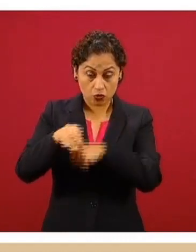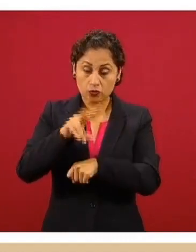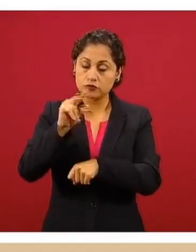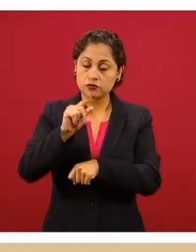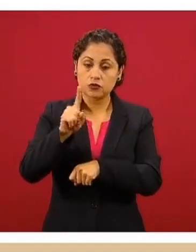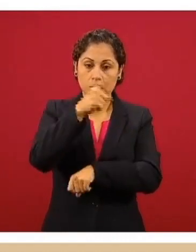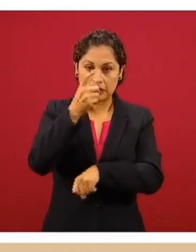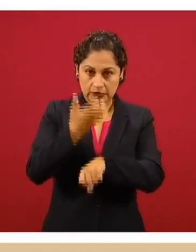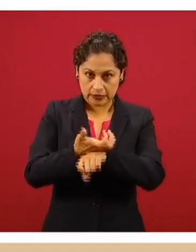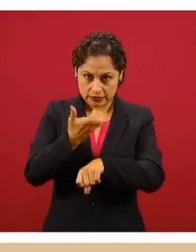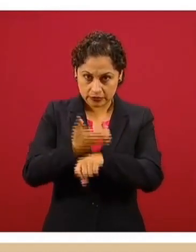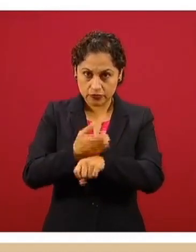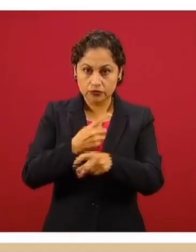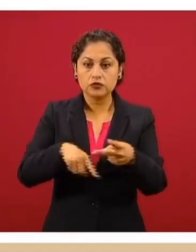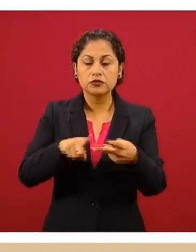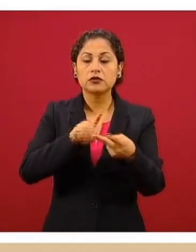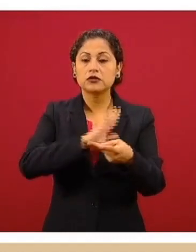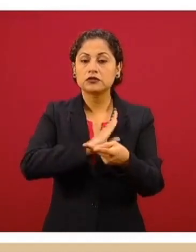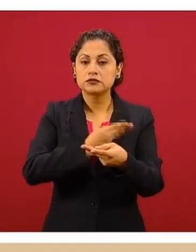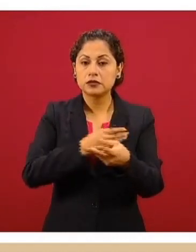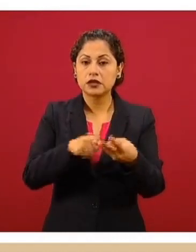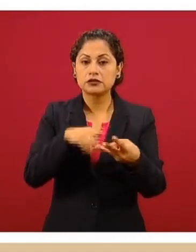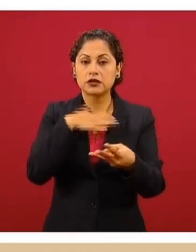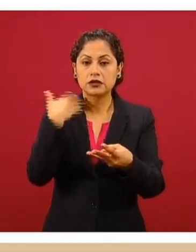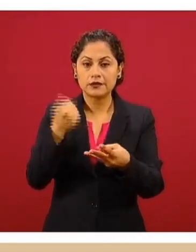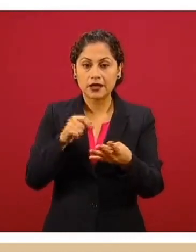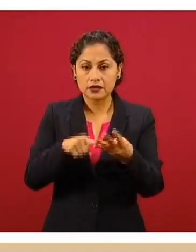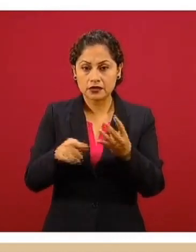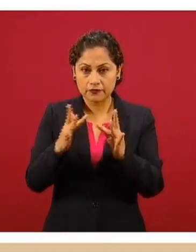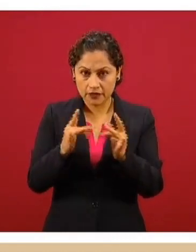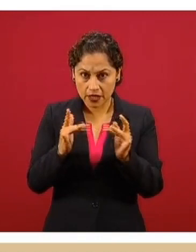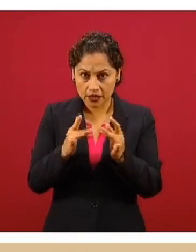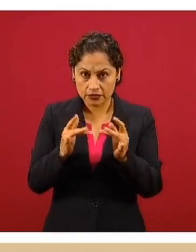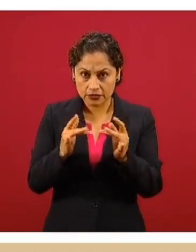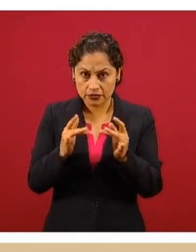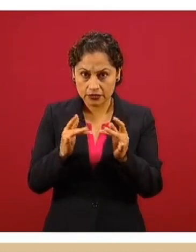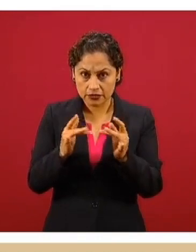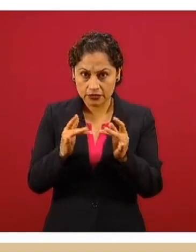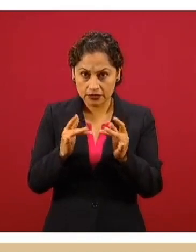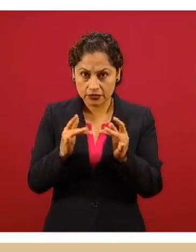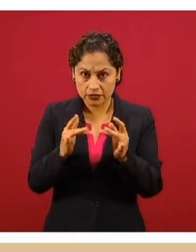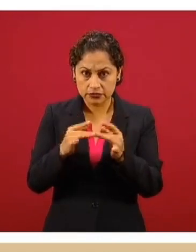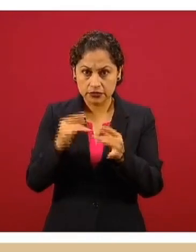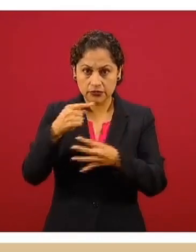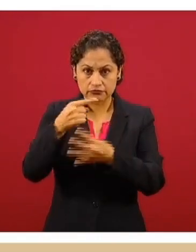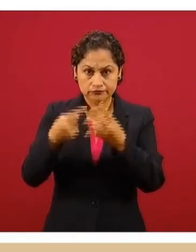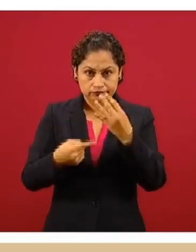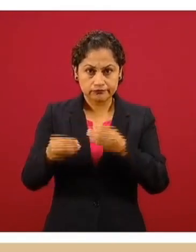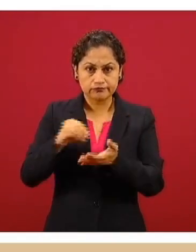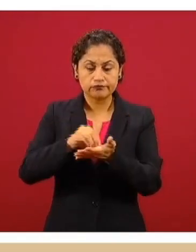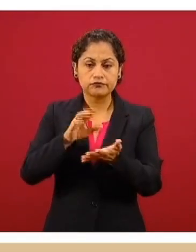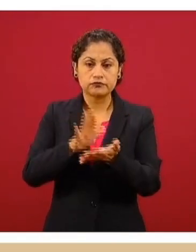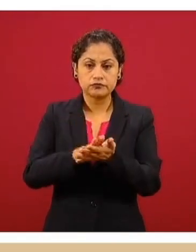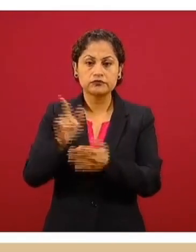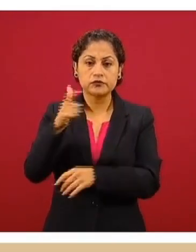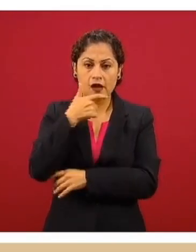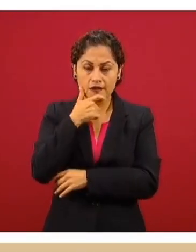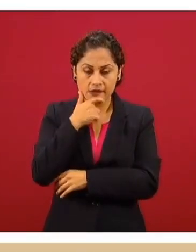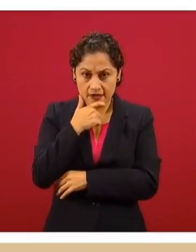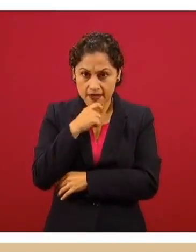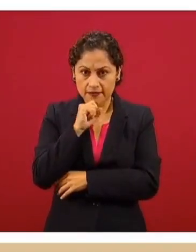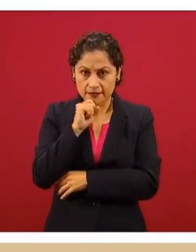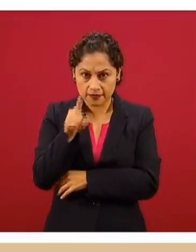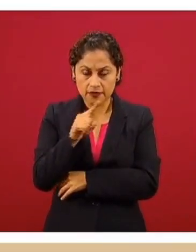Unidos, España, Alemania y Francia, algunos de los países que, y también Reino Unido, aunque no se ve la etiqueta